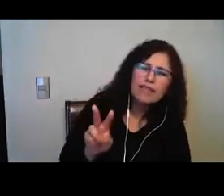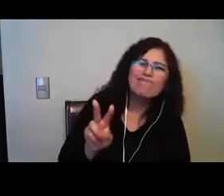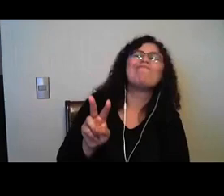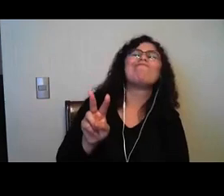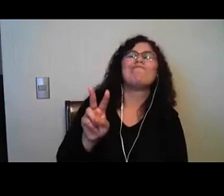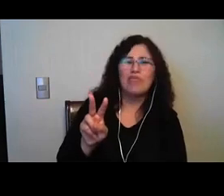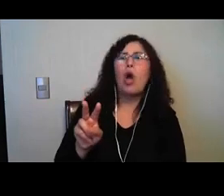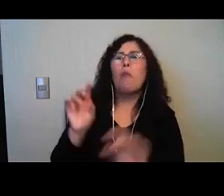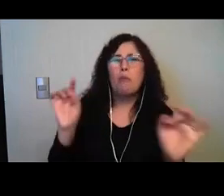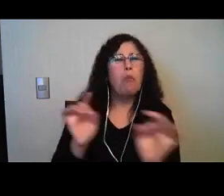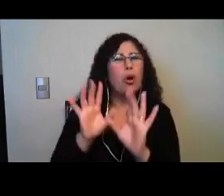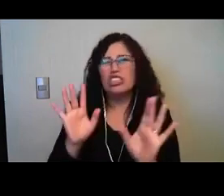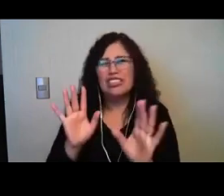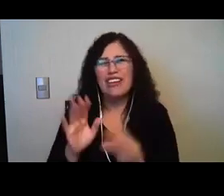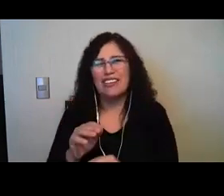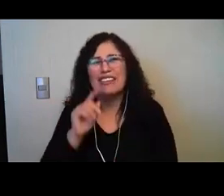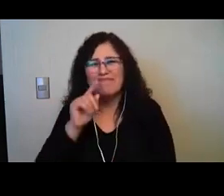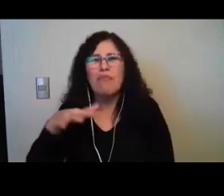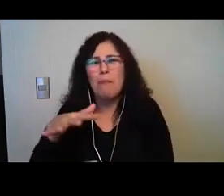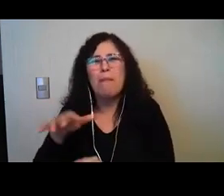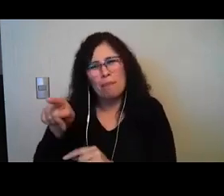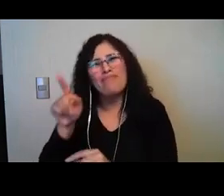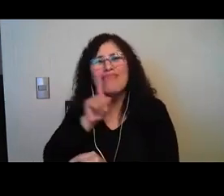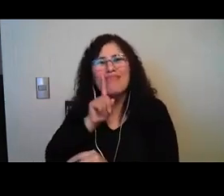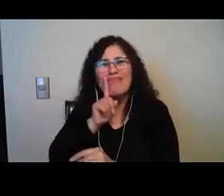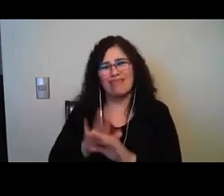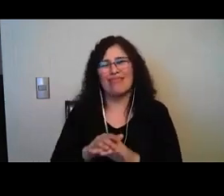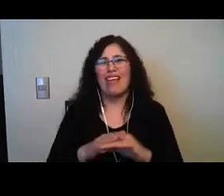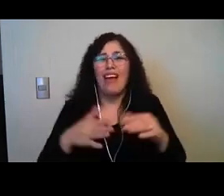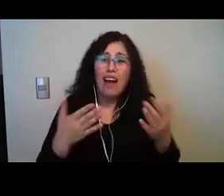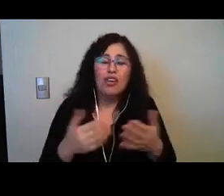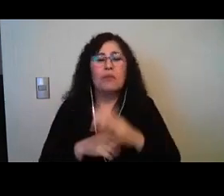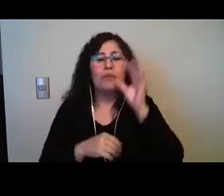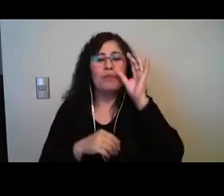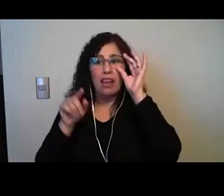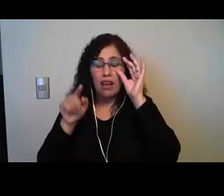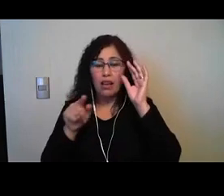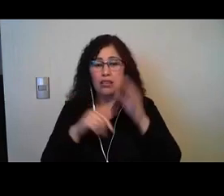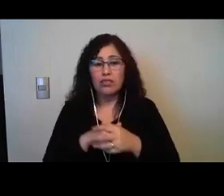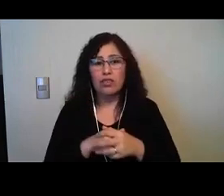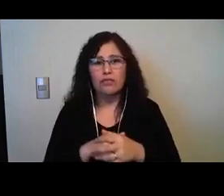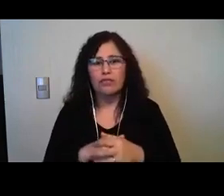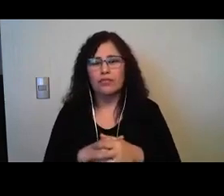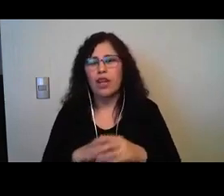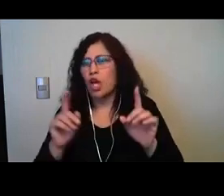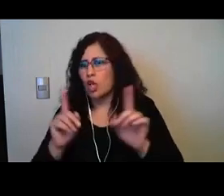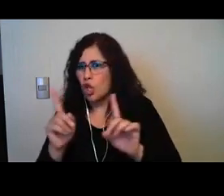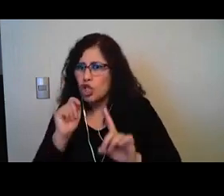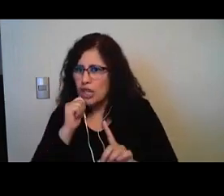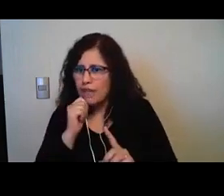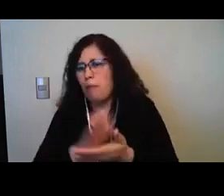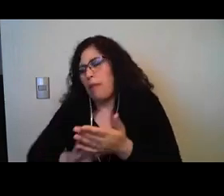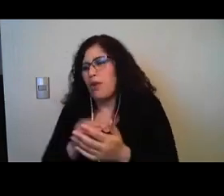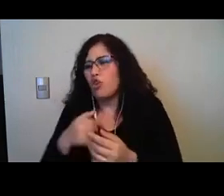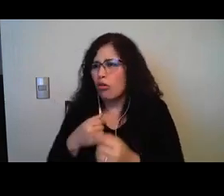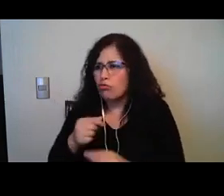en las personas con esta enfermedad, ya entonces la condición de que sea una manifestación no significa que no se deba tratar, y para eso también